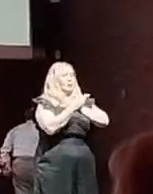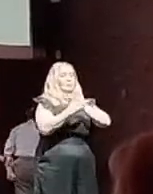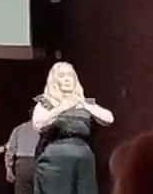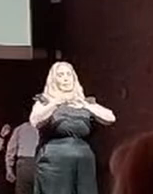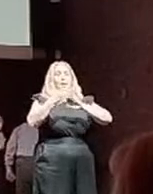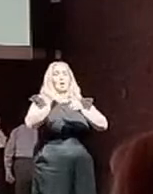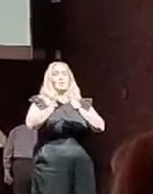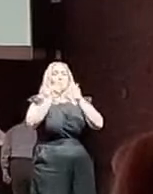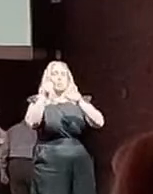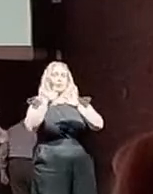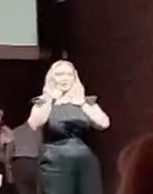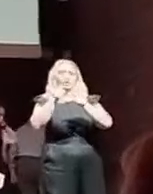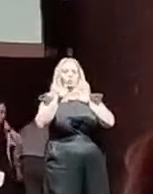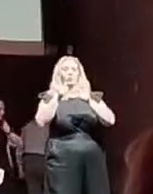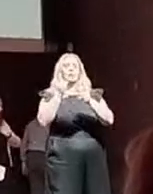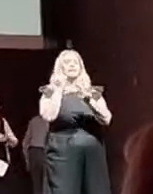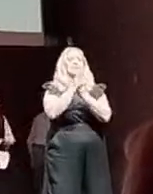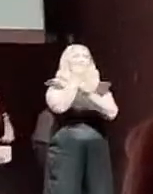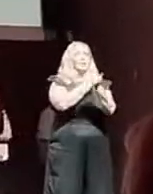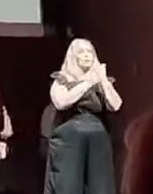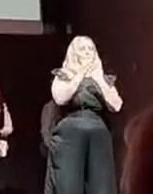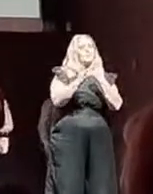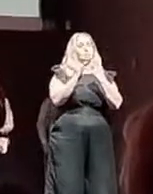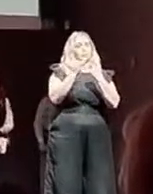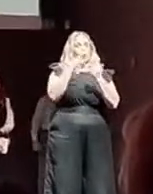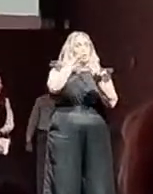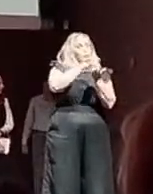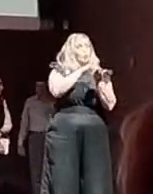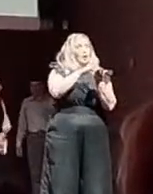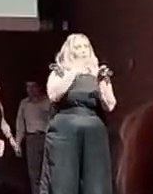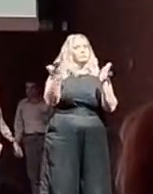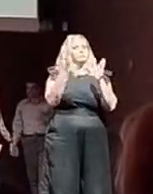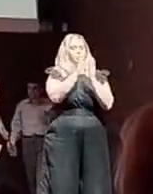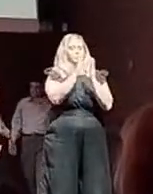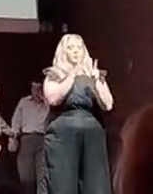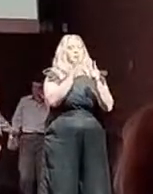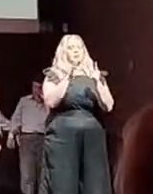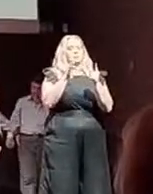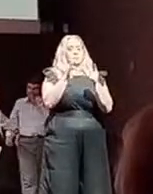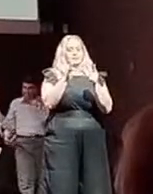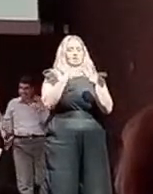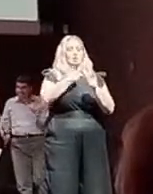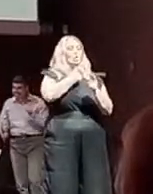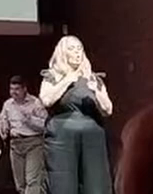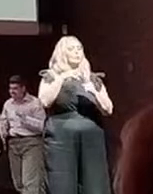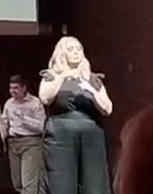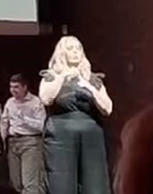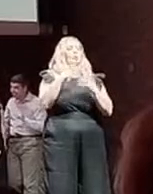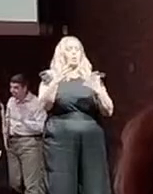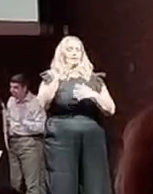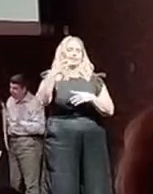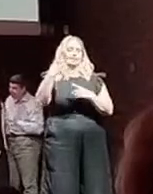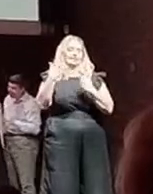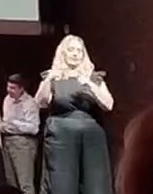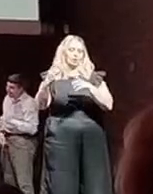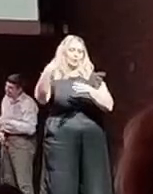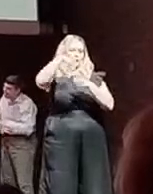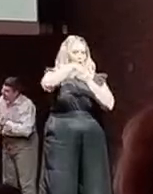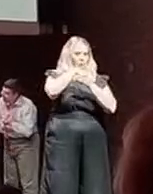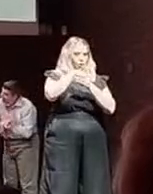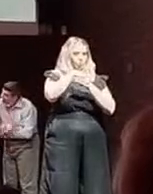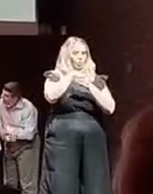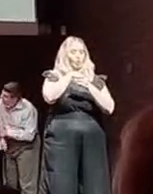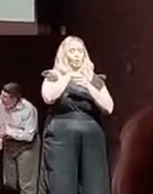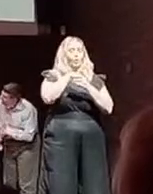donde se conjuguen los desafíos económicos a los que nos enfrentamos con el papel imprescindible del tercer sector,